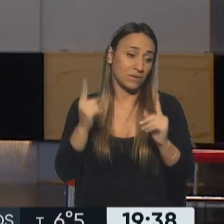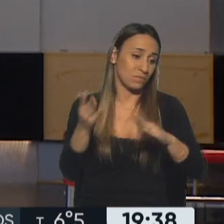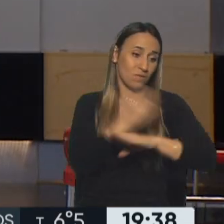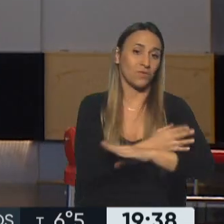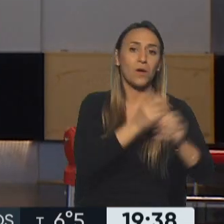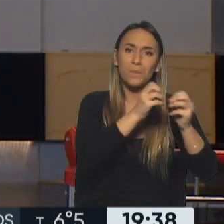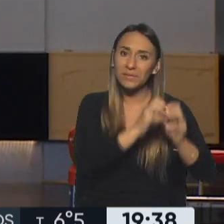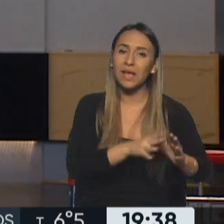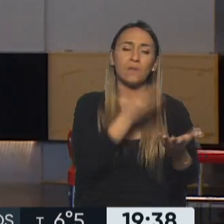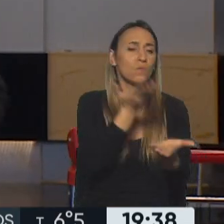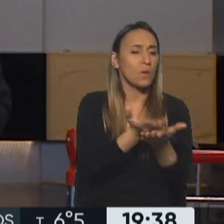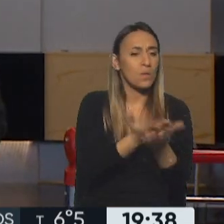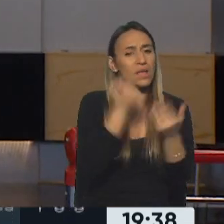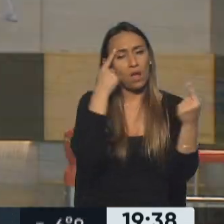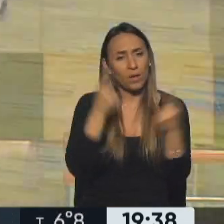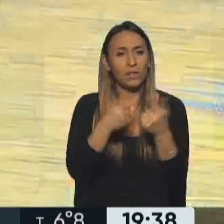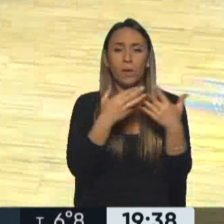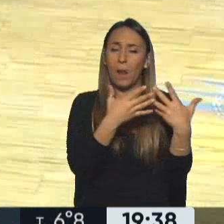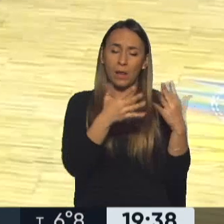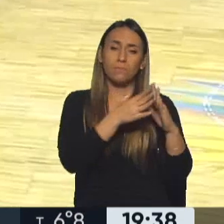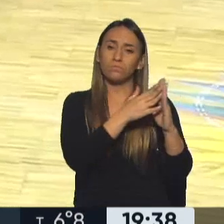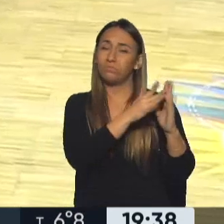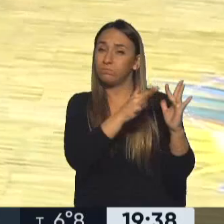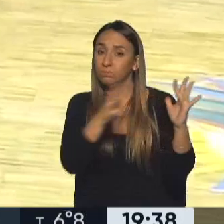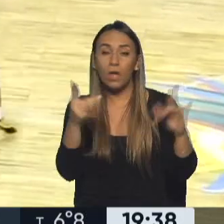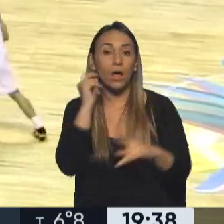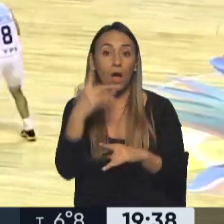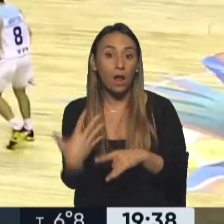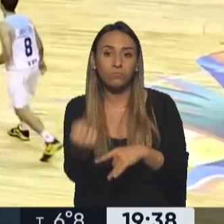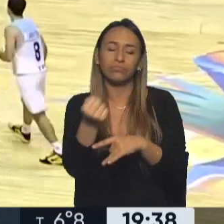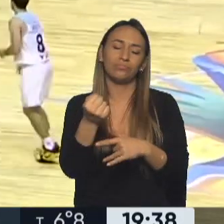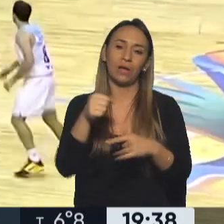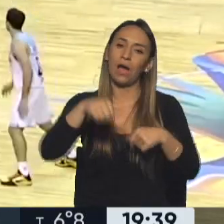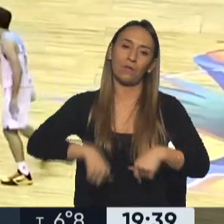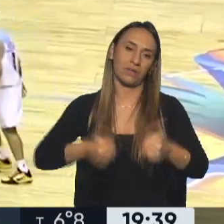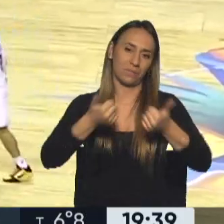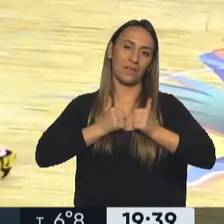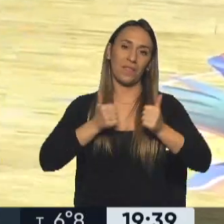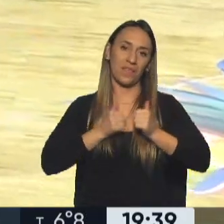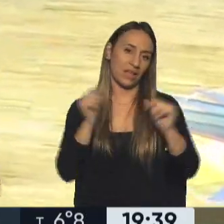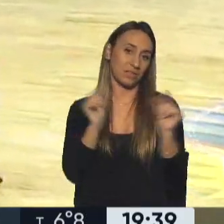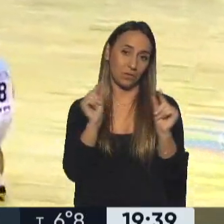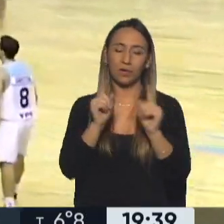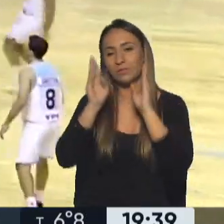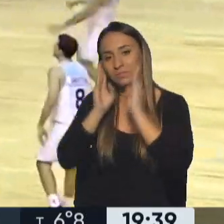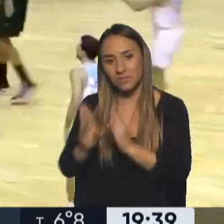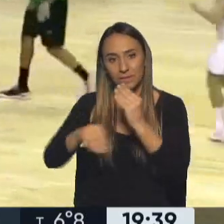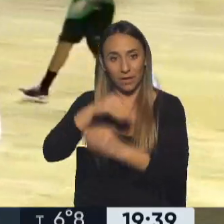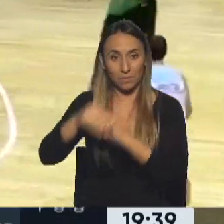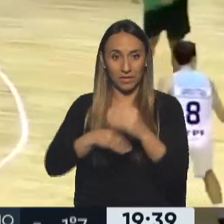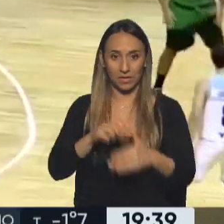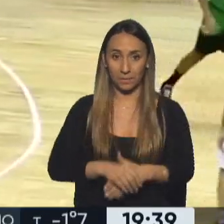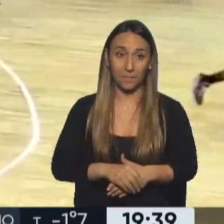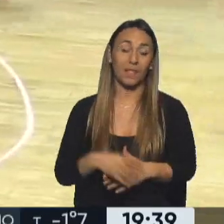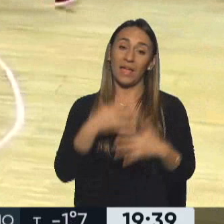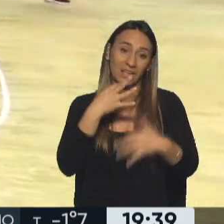del proceso de selección. Así que nada, ahora a descansar un poquito y a pensar en la familia. Estamos en